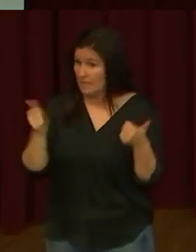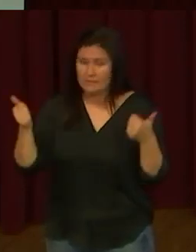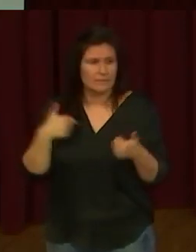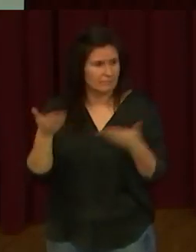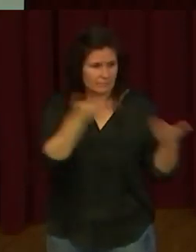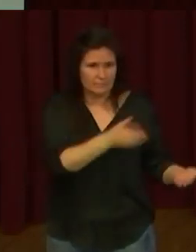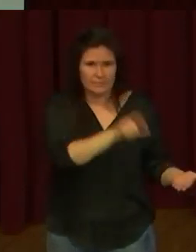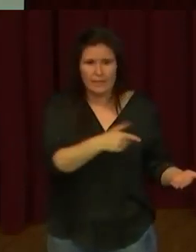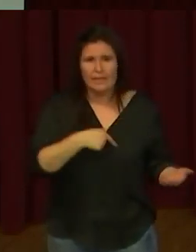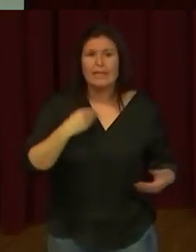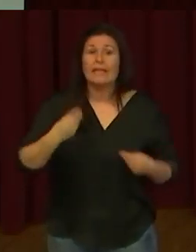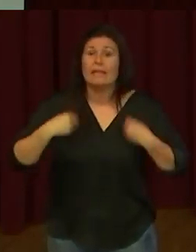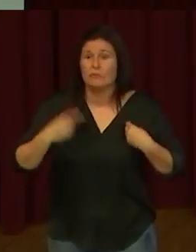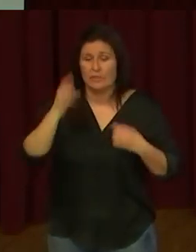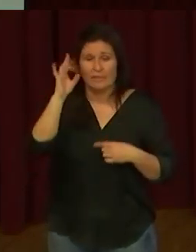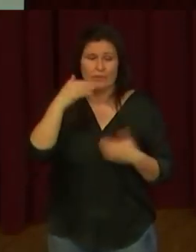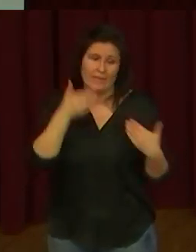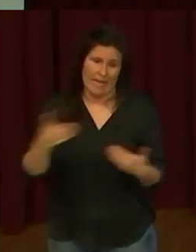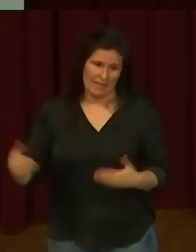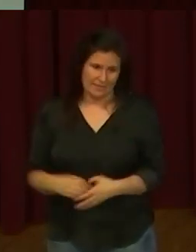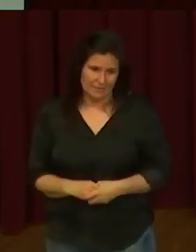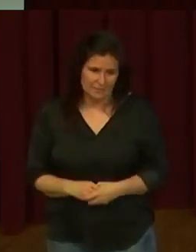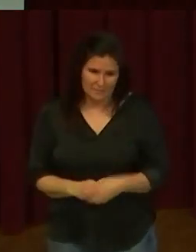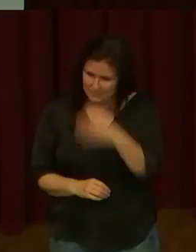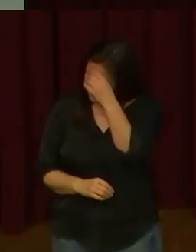disfruten muchísimo de la conferencia y muchas gracias